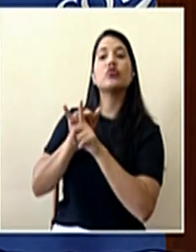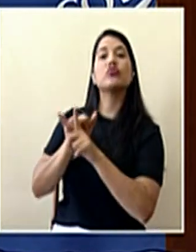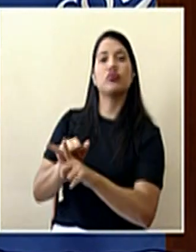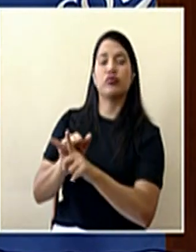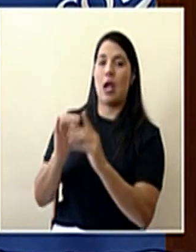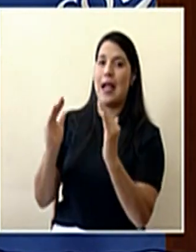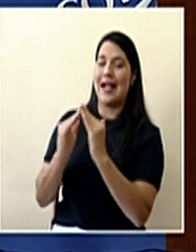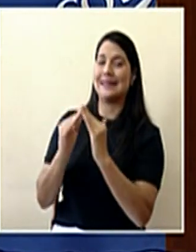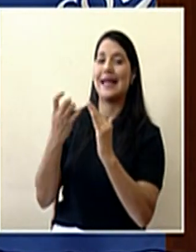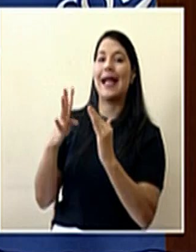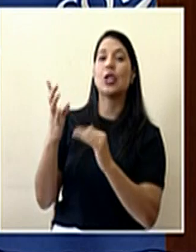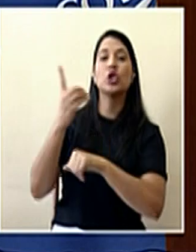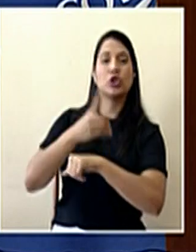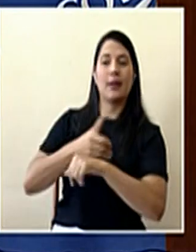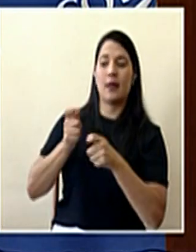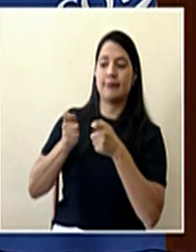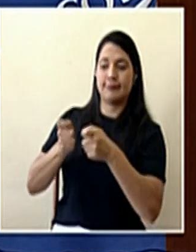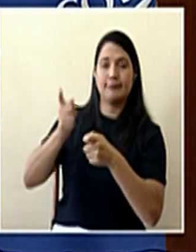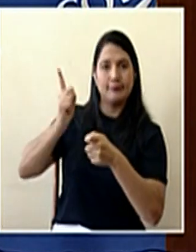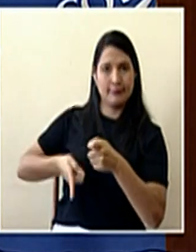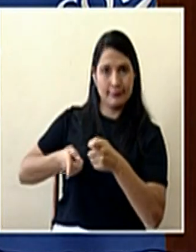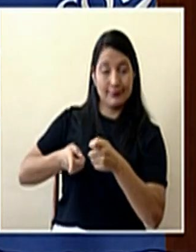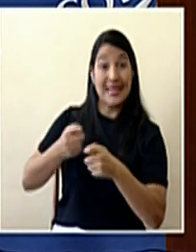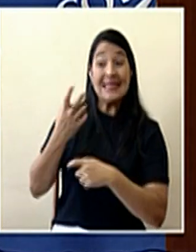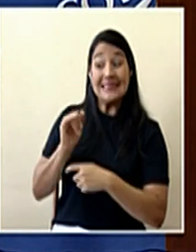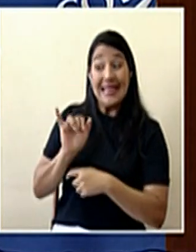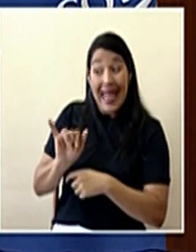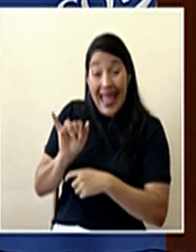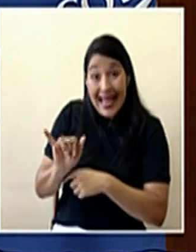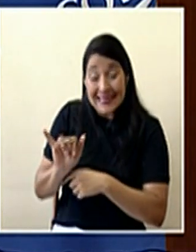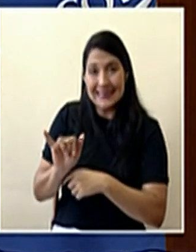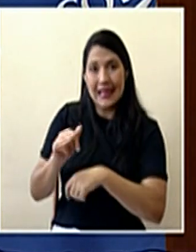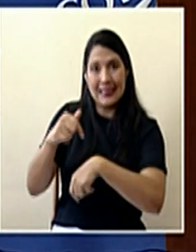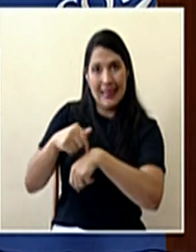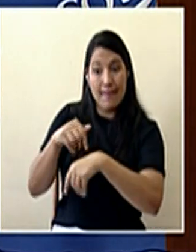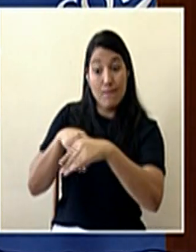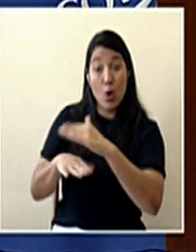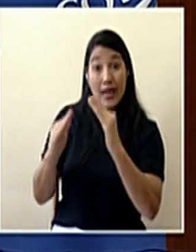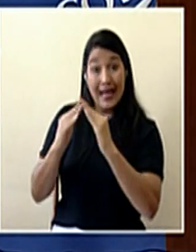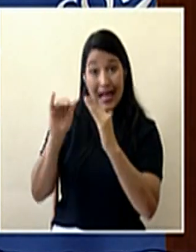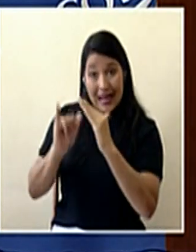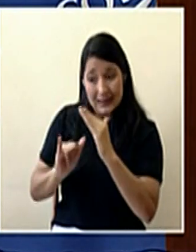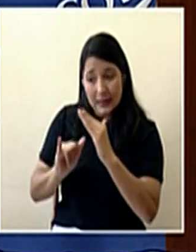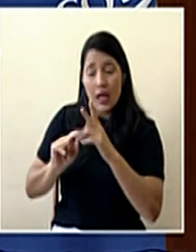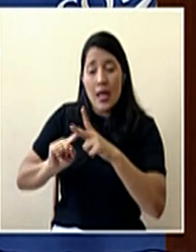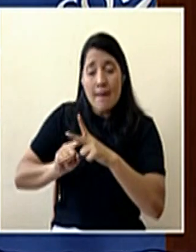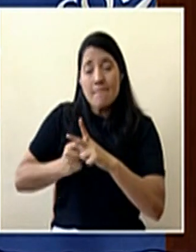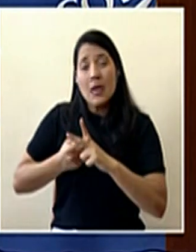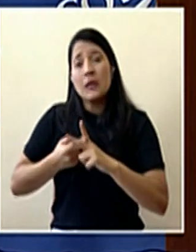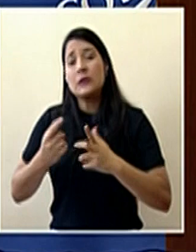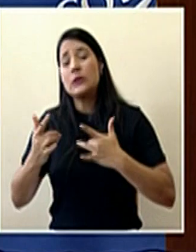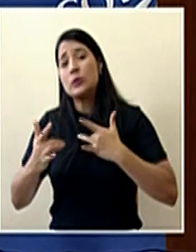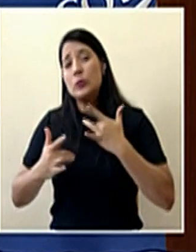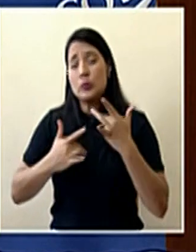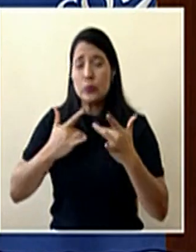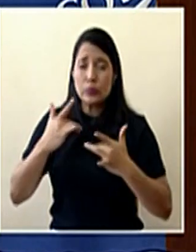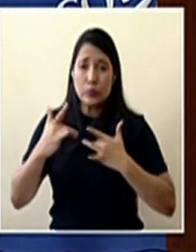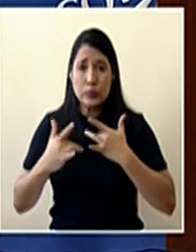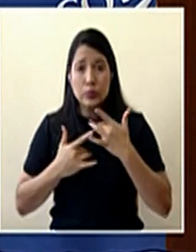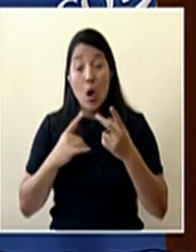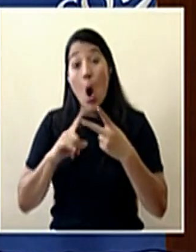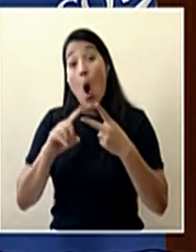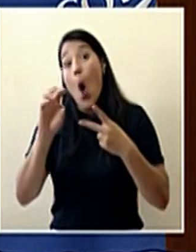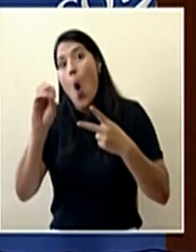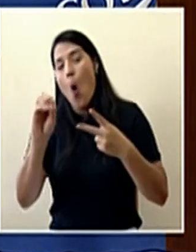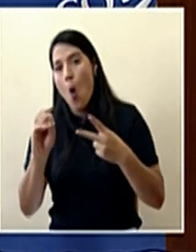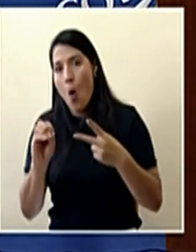Si en ese aislamiento preventivo desarrollan síntomas, o lo que habíamos indicado también, de que hasta